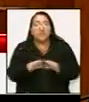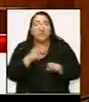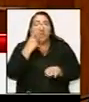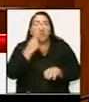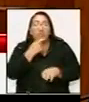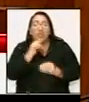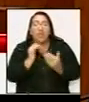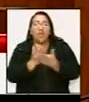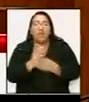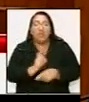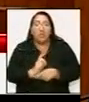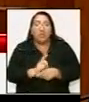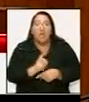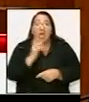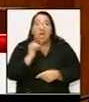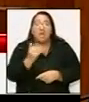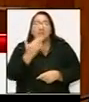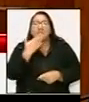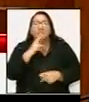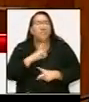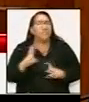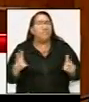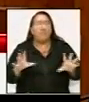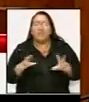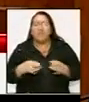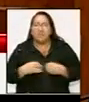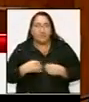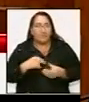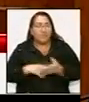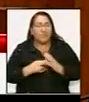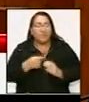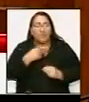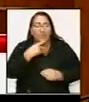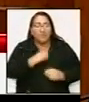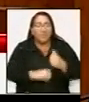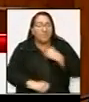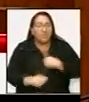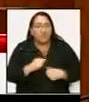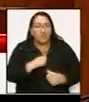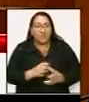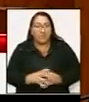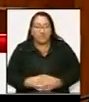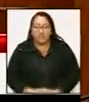educación. Ha habido y hay quienes niegan de manera permanente que las mujeres sufrimos.